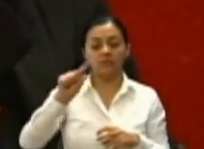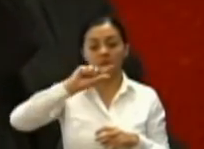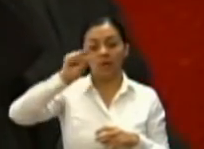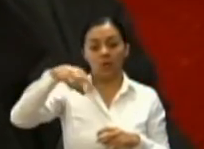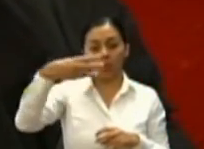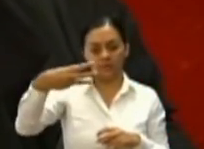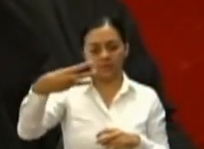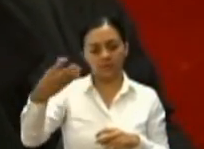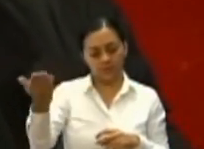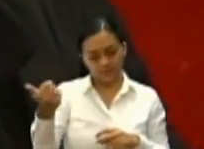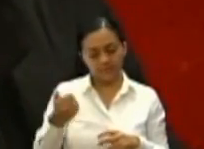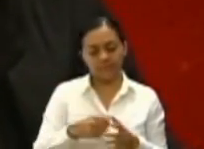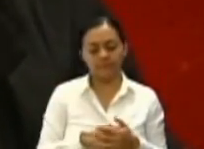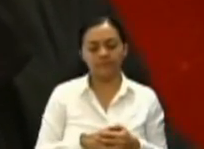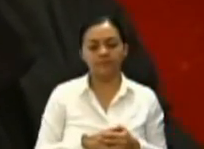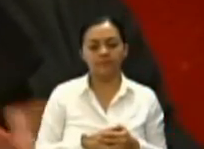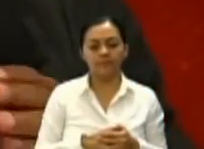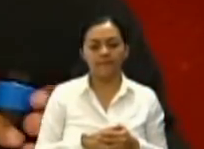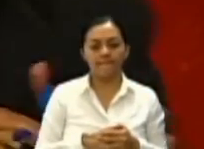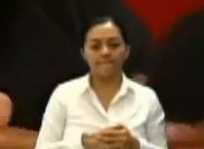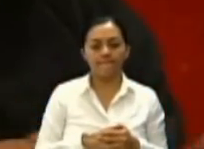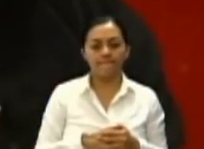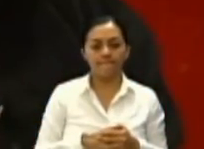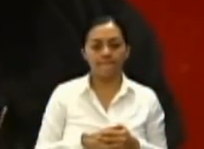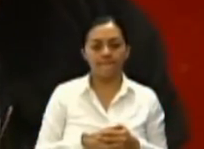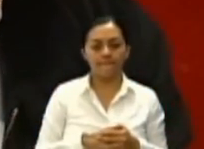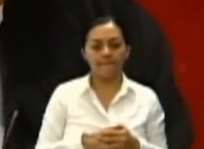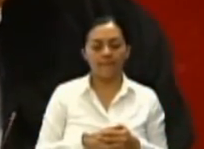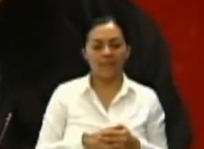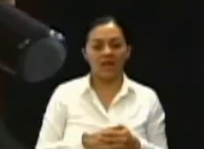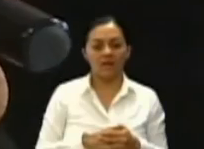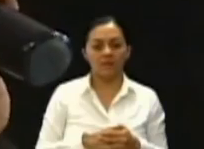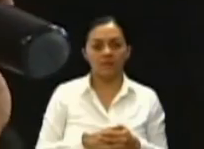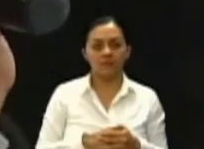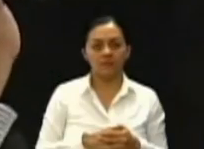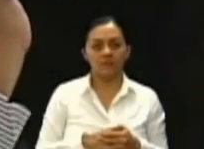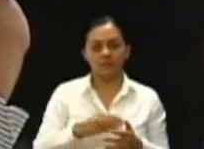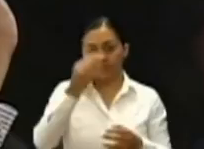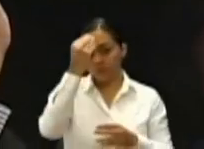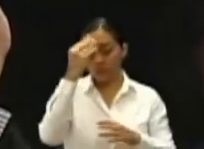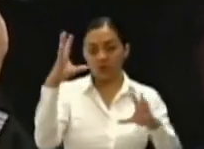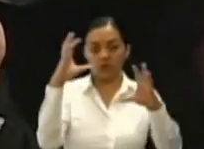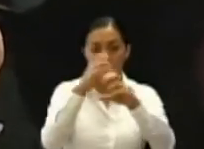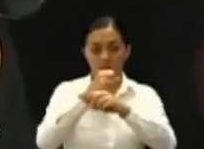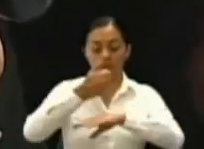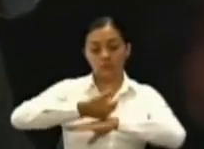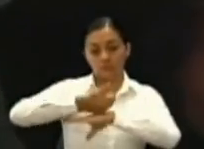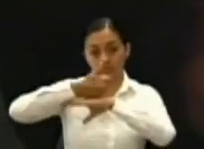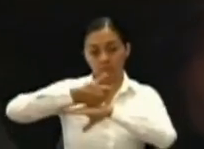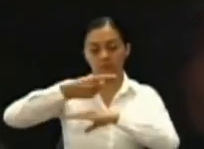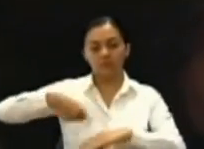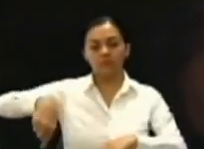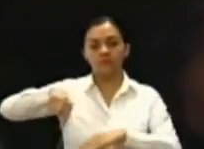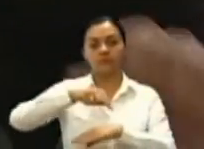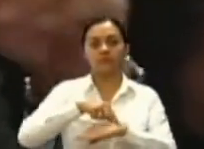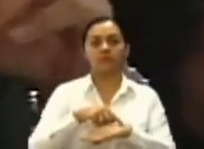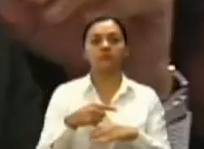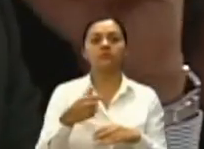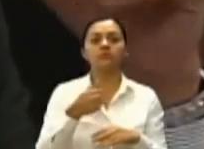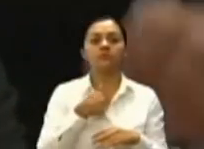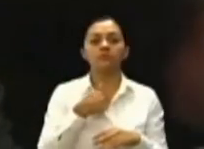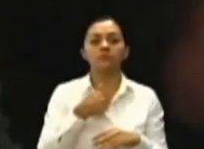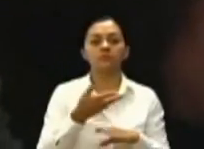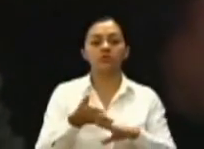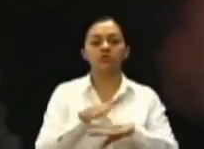adelante por favor patricio con la pregunta ser presidente de buenas noches señor las autoridades buenas noches ser presidente este día